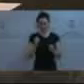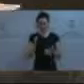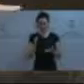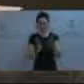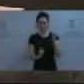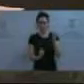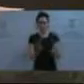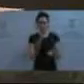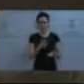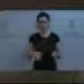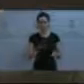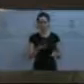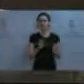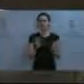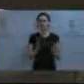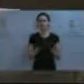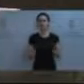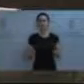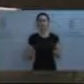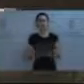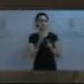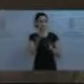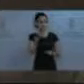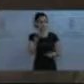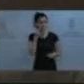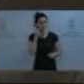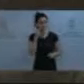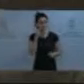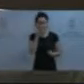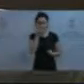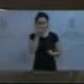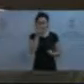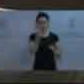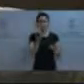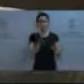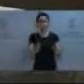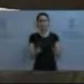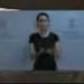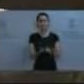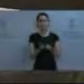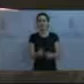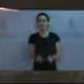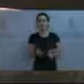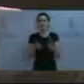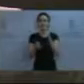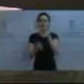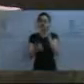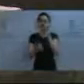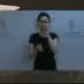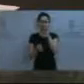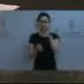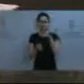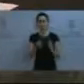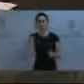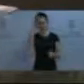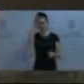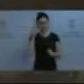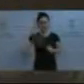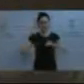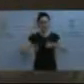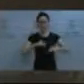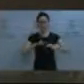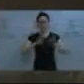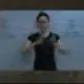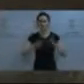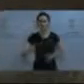ese concejo. De cualquier forma, usted conoce que reforzamos siempre este municipio en el verano con una movilización en el